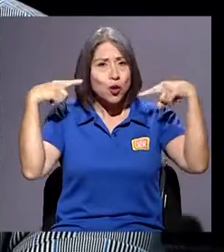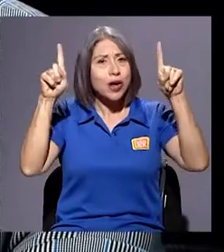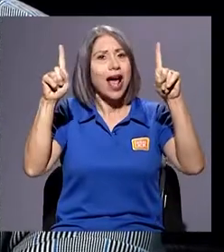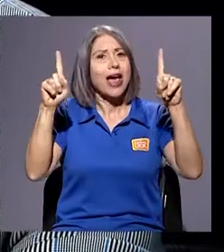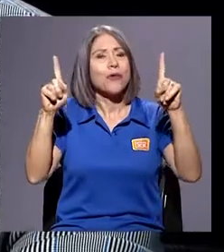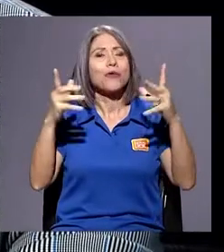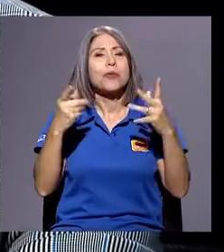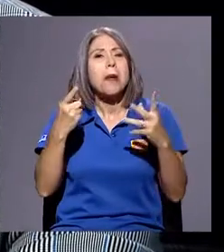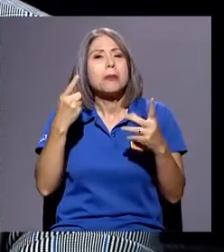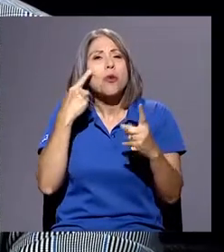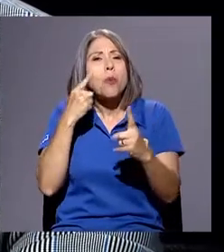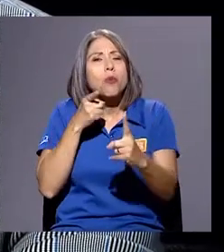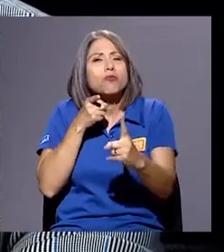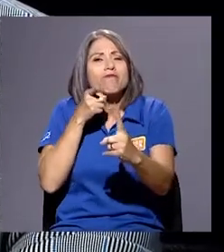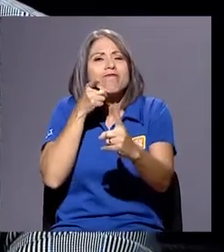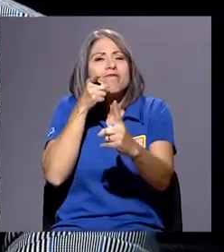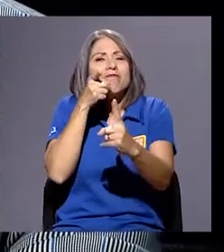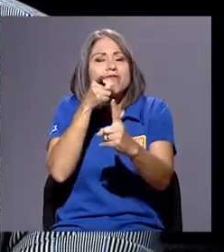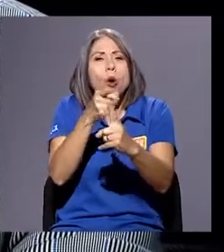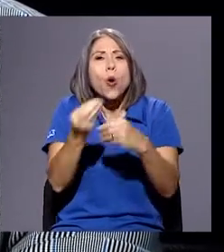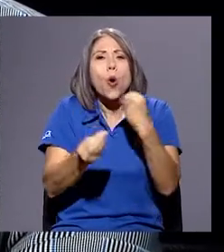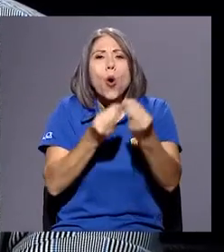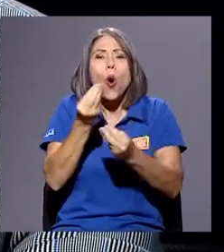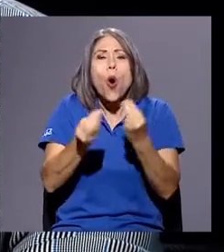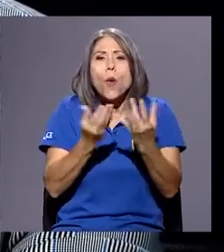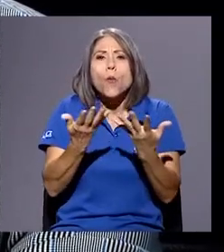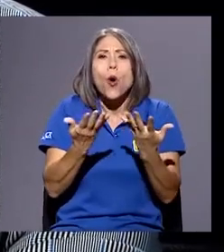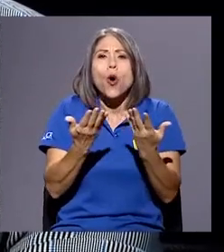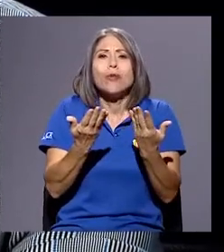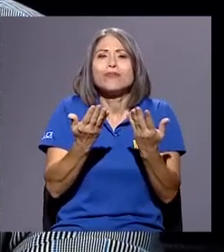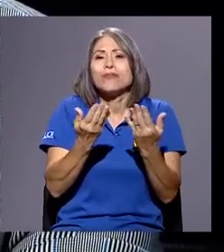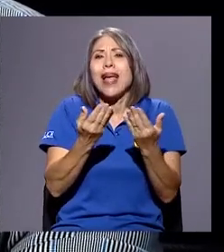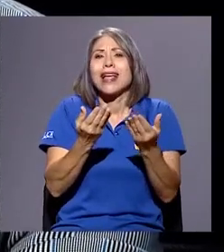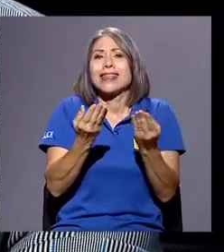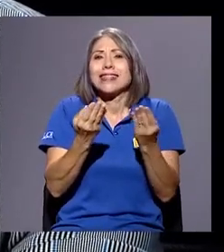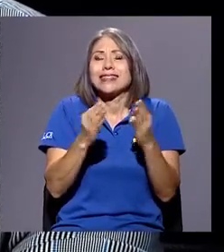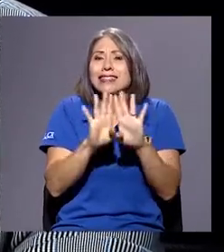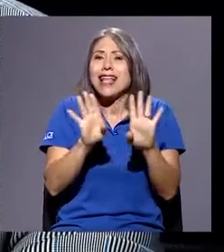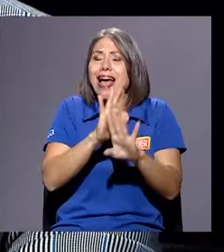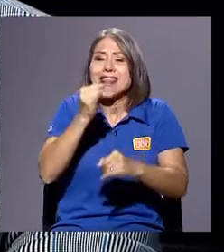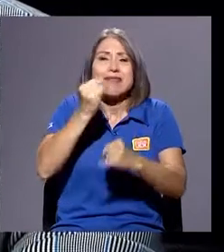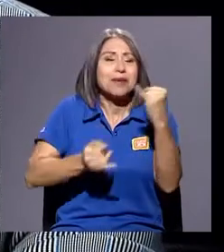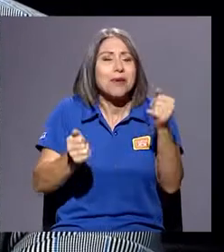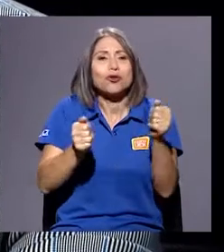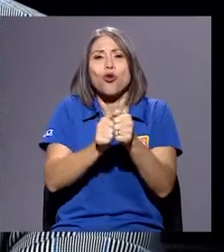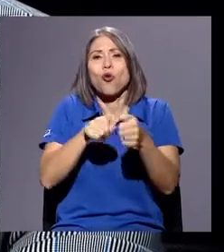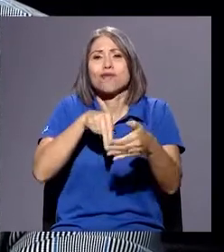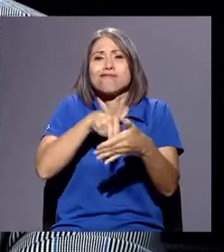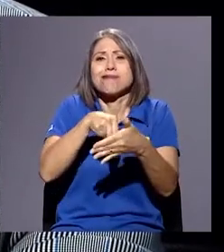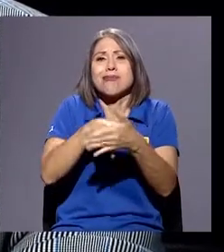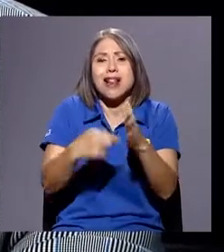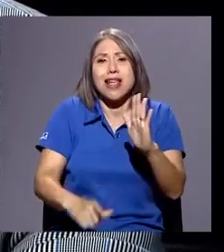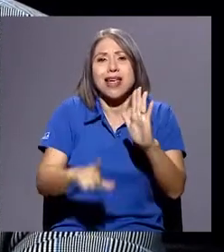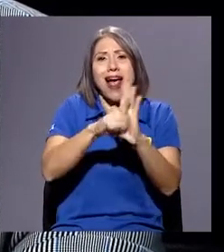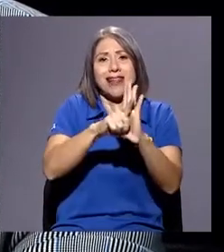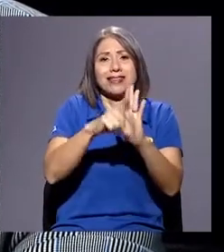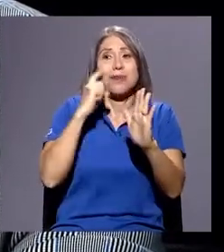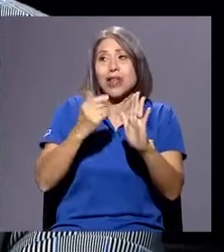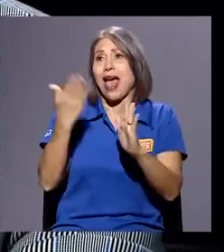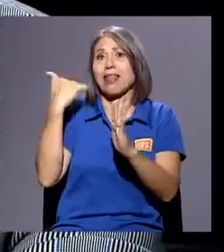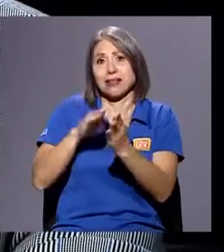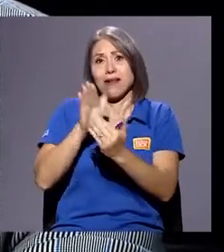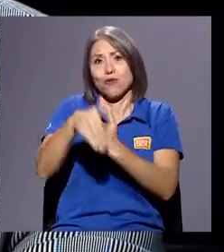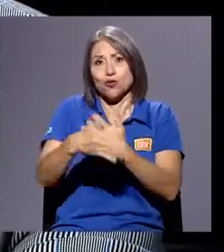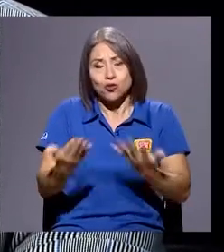forma cómo cerrábamos esos portillos legales que permitían que hubiese abuso y dos, cómo